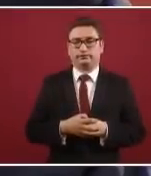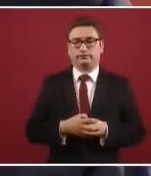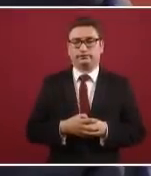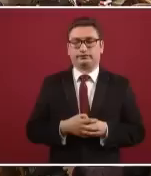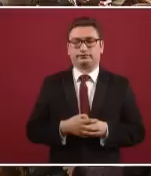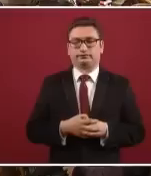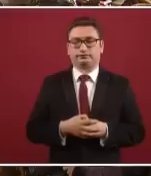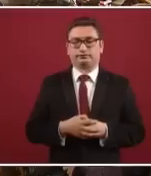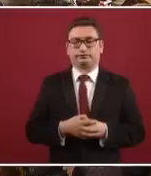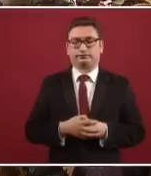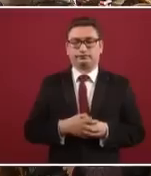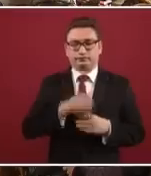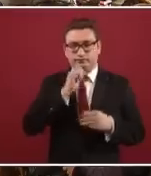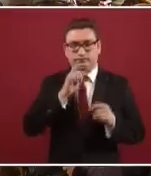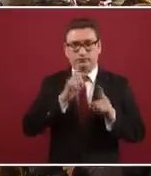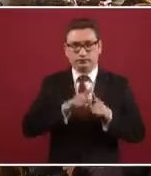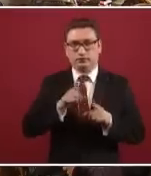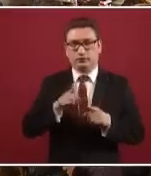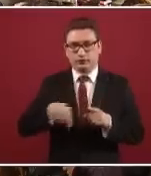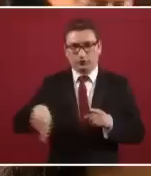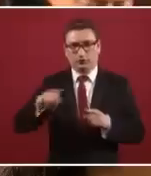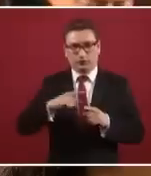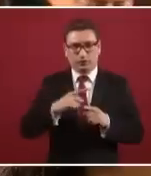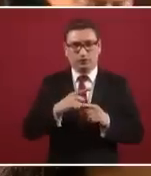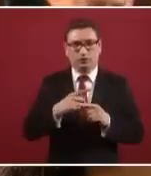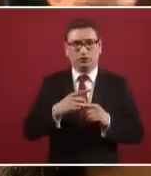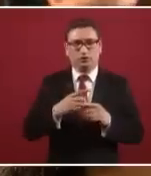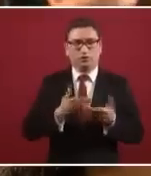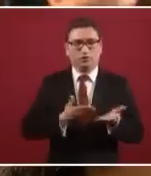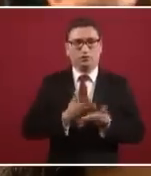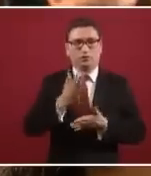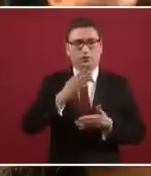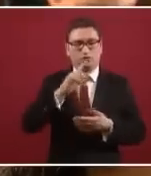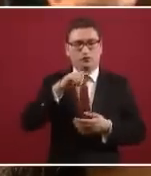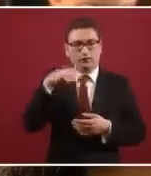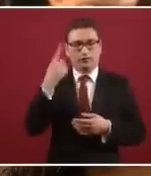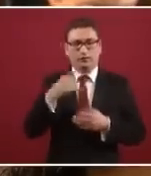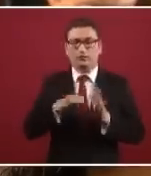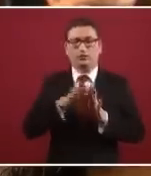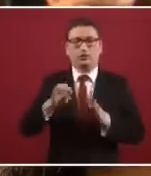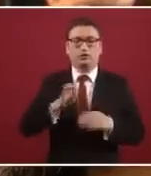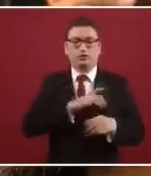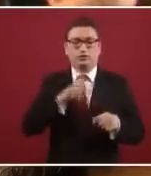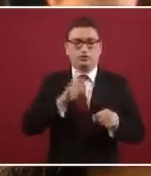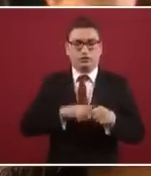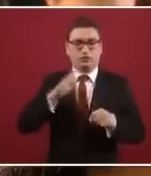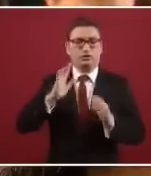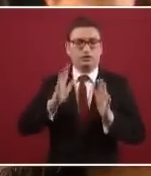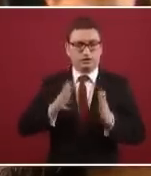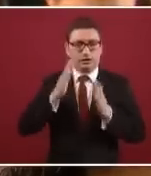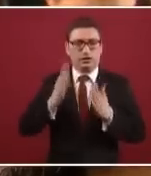que se les dé también el pase automático a los especialistas que ya cursaron